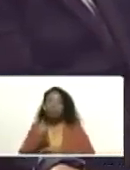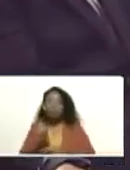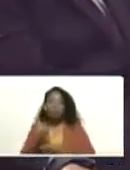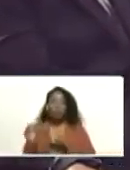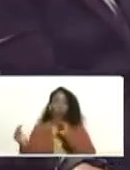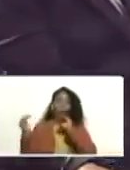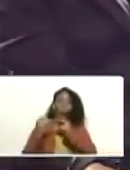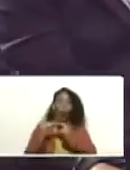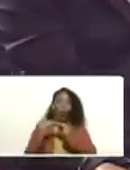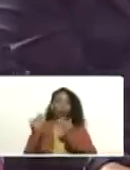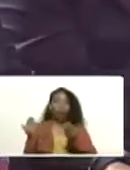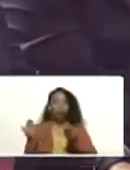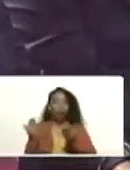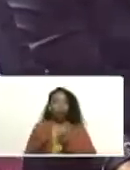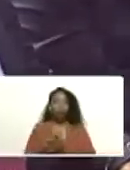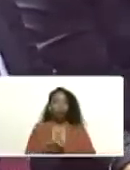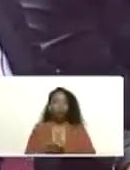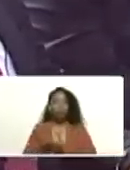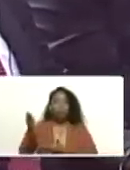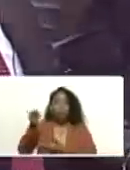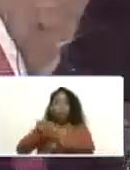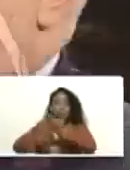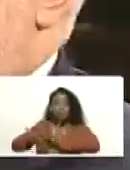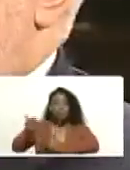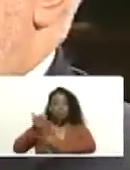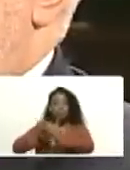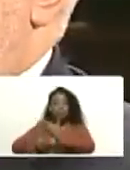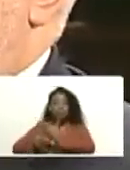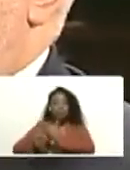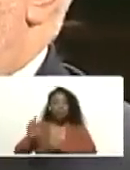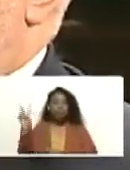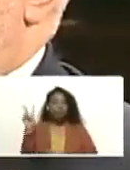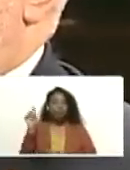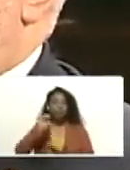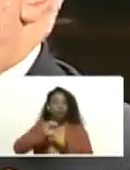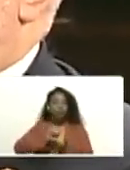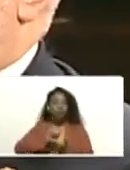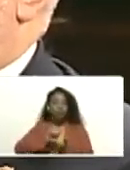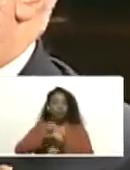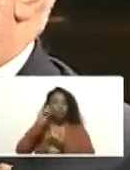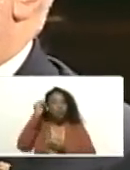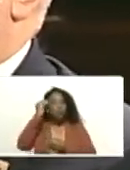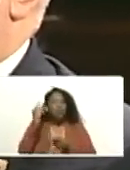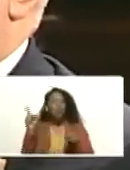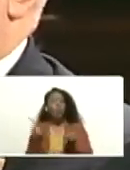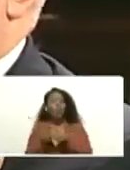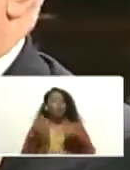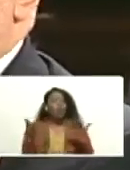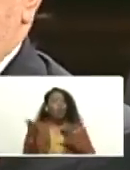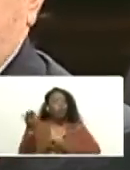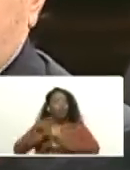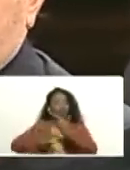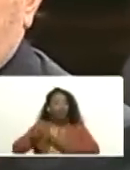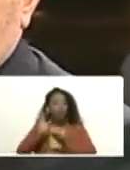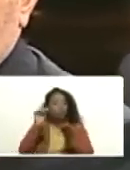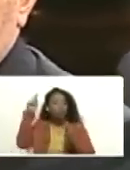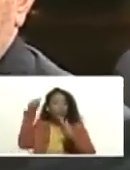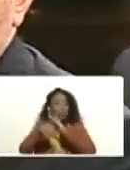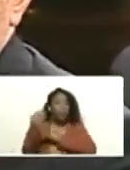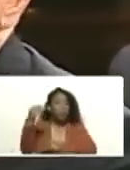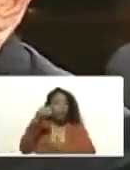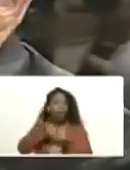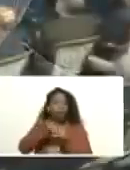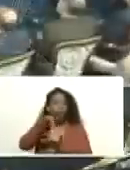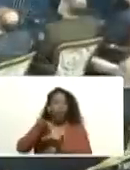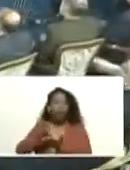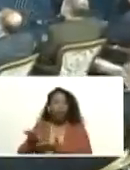La cooperación entre los dos países la consideramos como una cooperación profunda y estratégica.